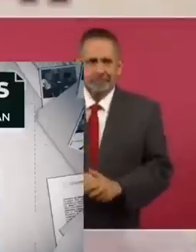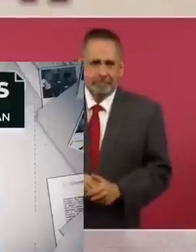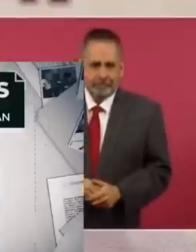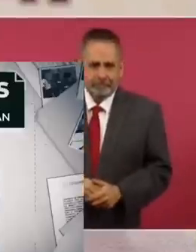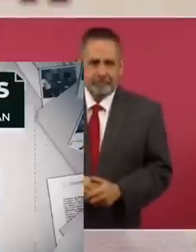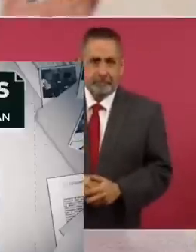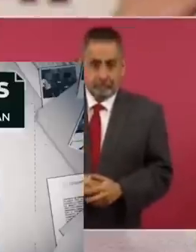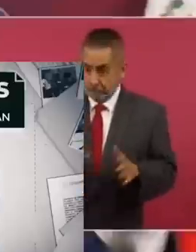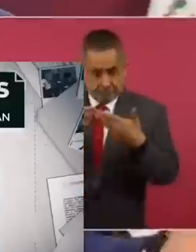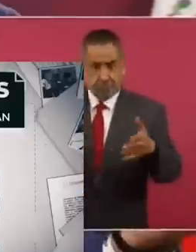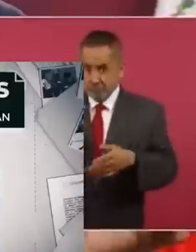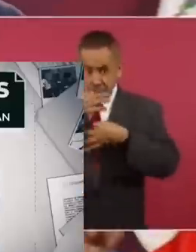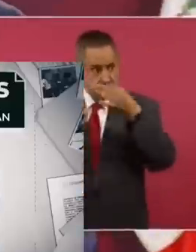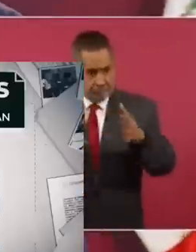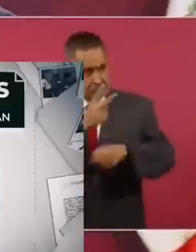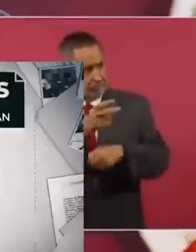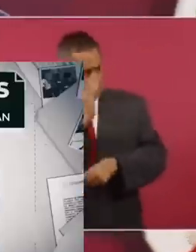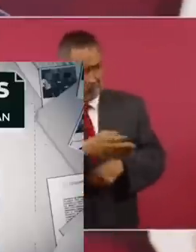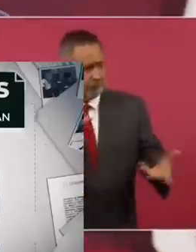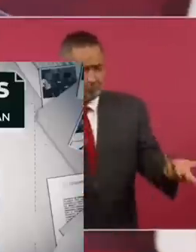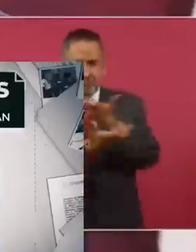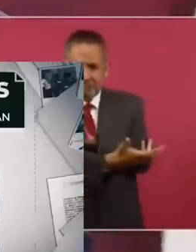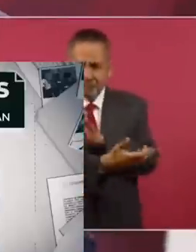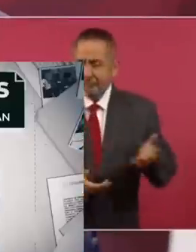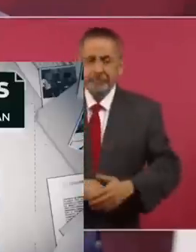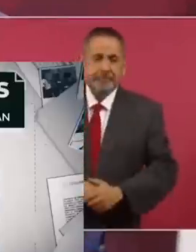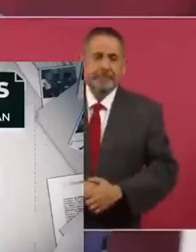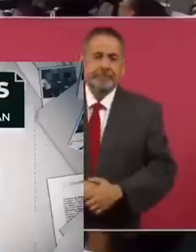abierta, la invitación ahorita? No, ya está, ya está.